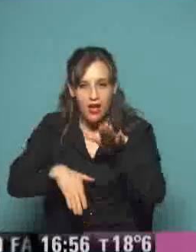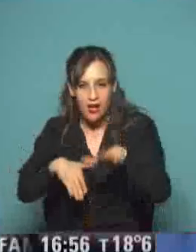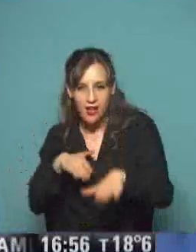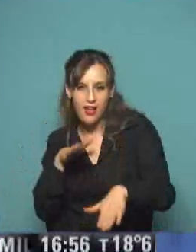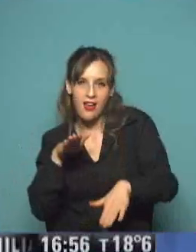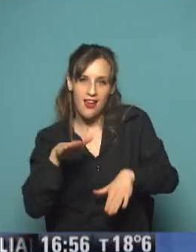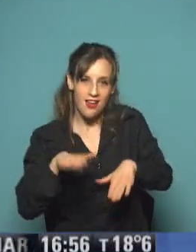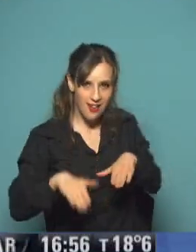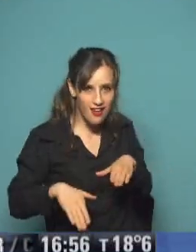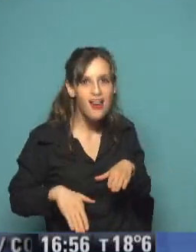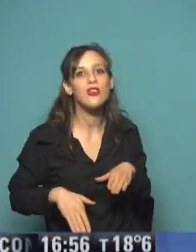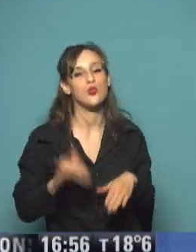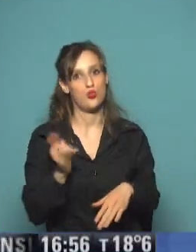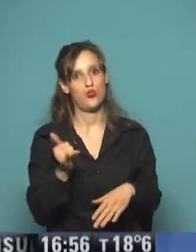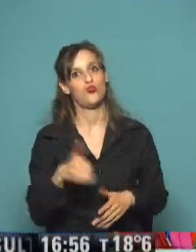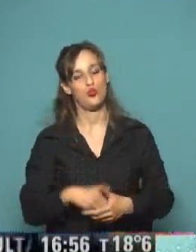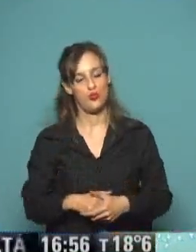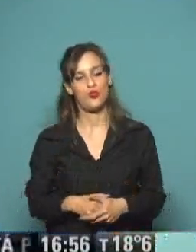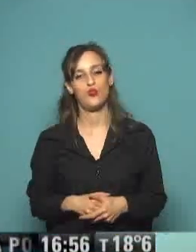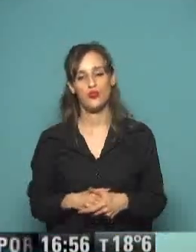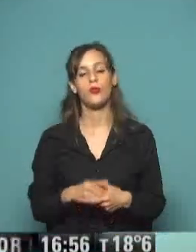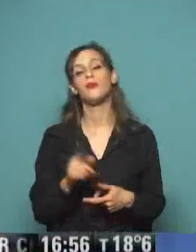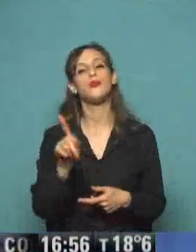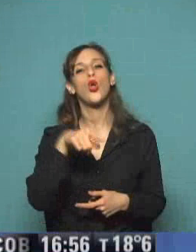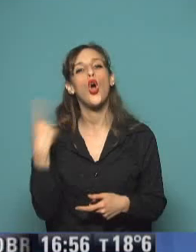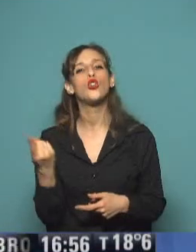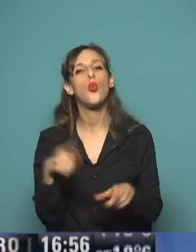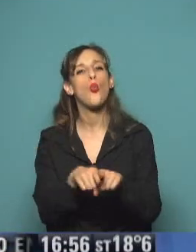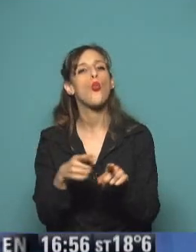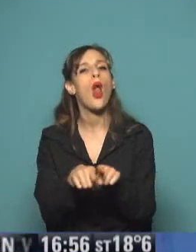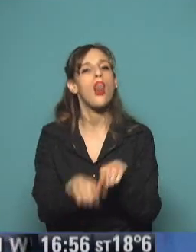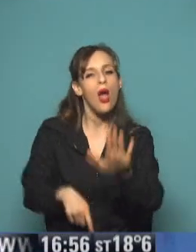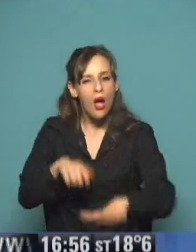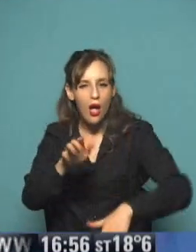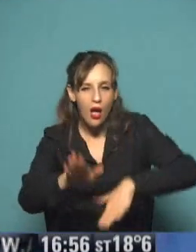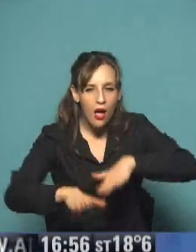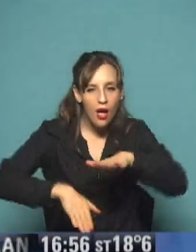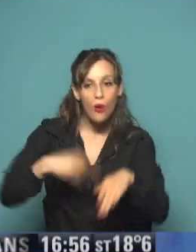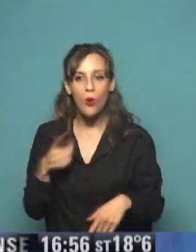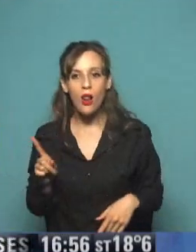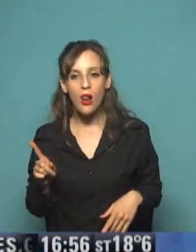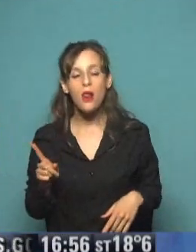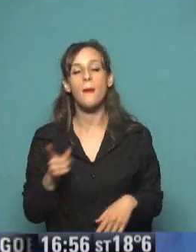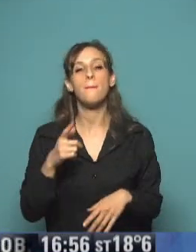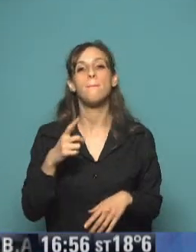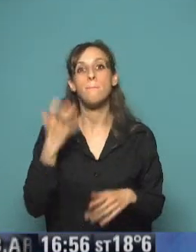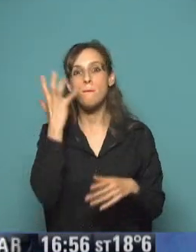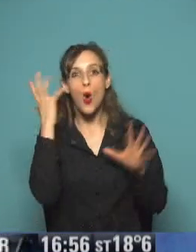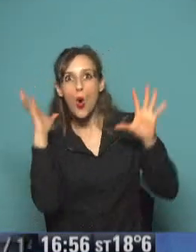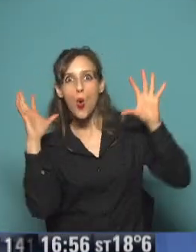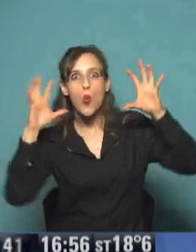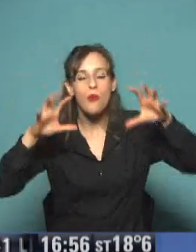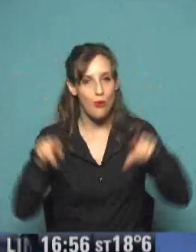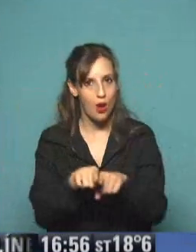animal sigiloso. ¿Qué otros animales son sigilosos? ¿Y qué más dice? Ah, ¿qué otros animales? El puma. Ay,